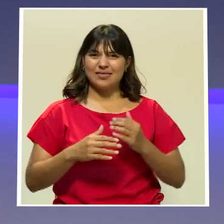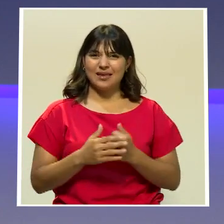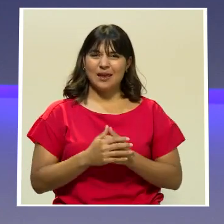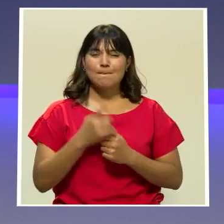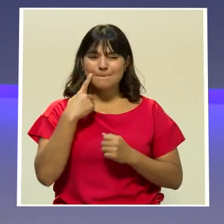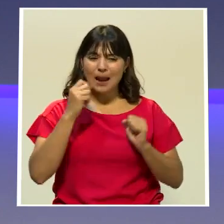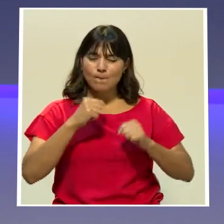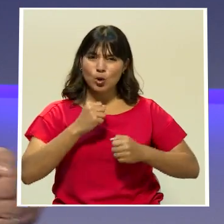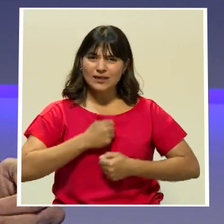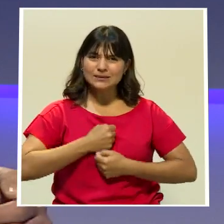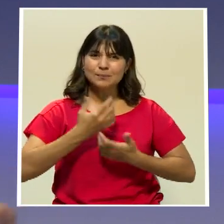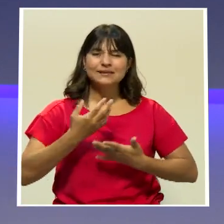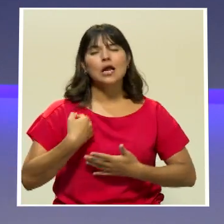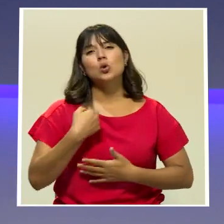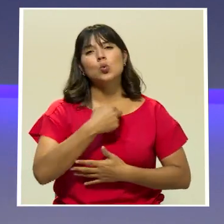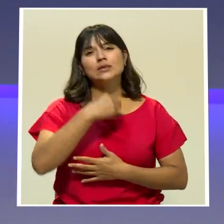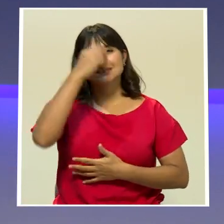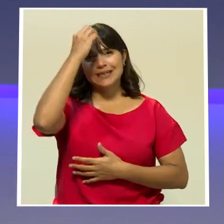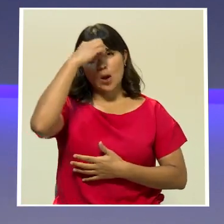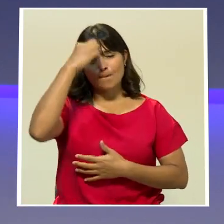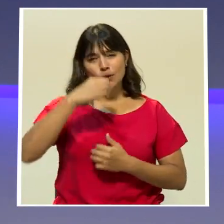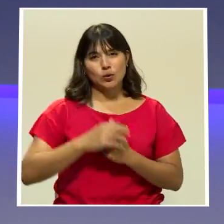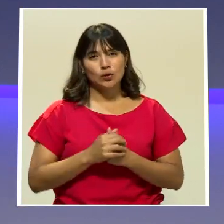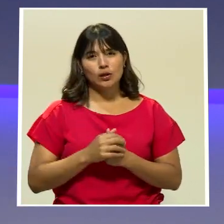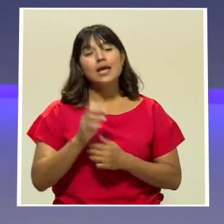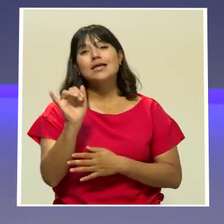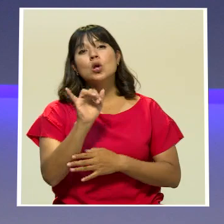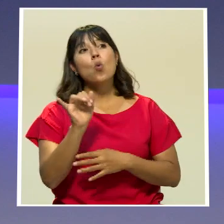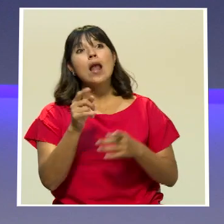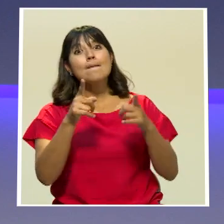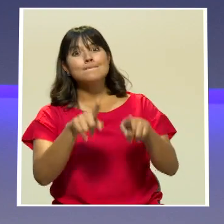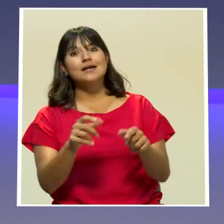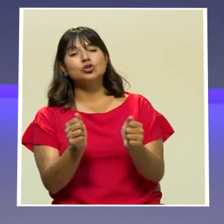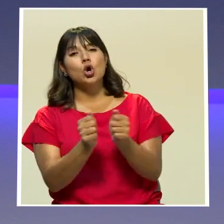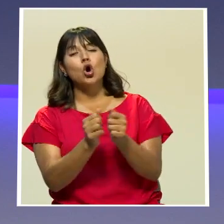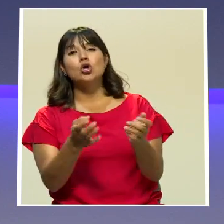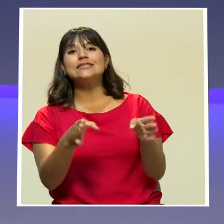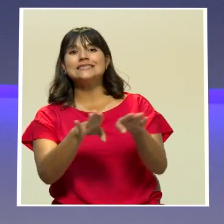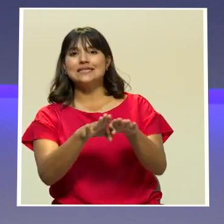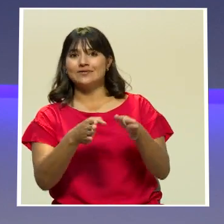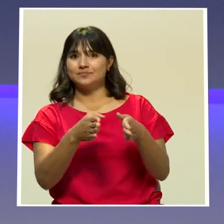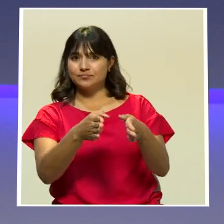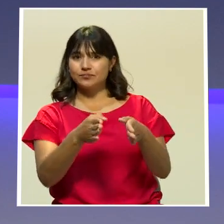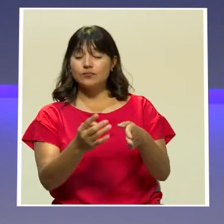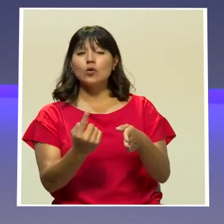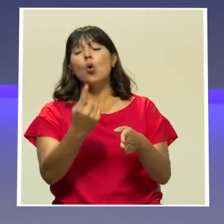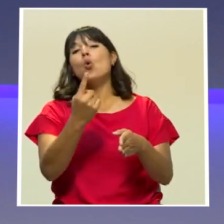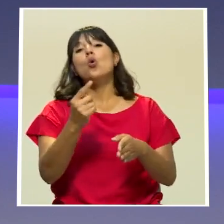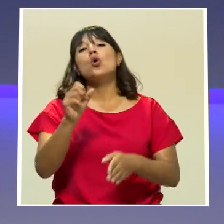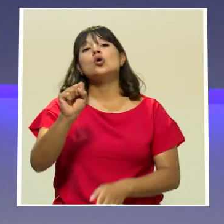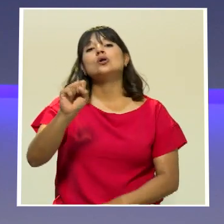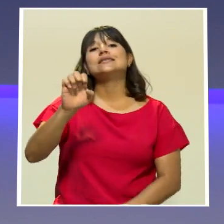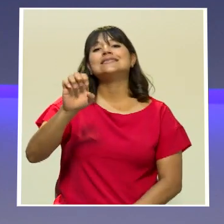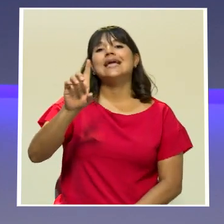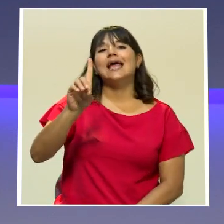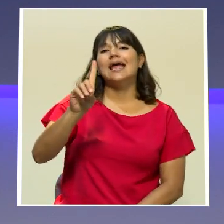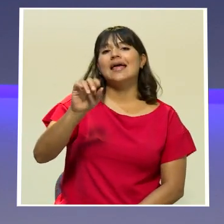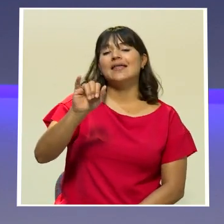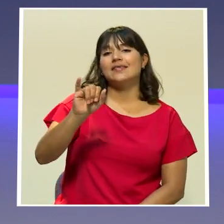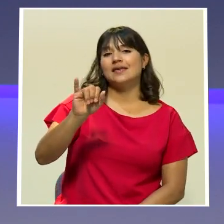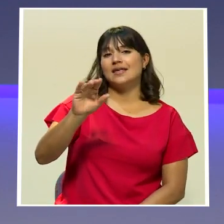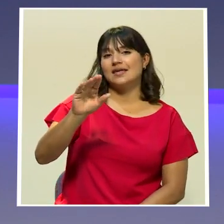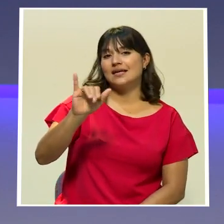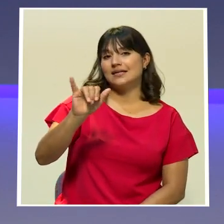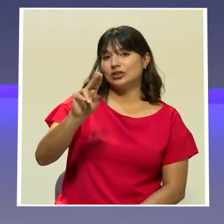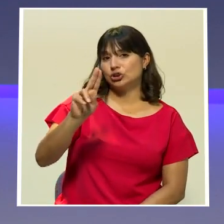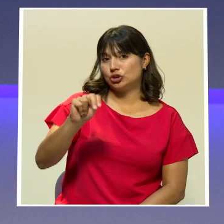hay y lo mismo ocurrió con el caso de los bloqueos, hay un delito que se llama el delito de sedición. Ya, si yo